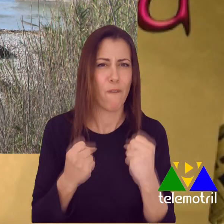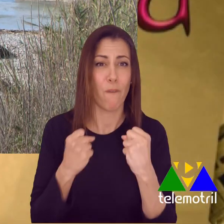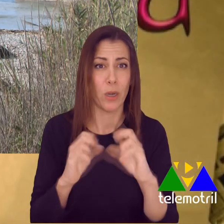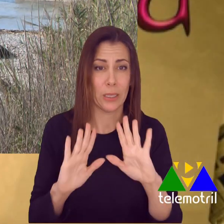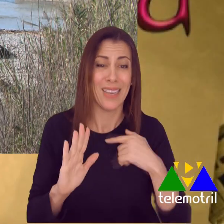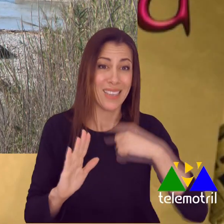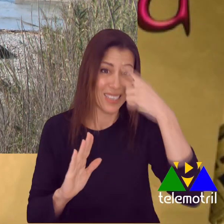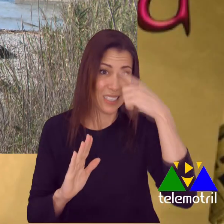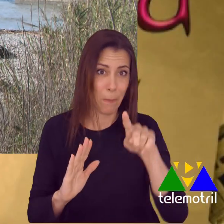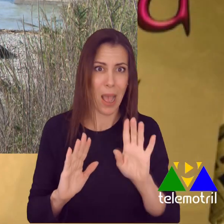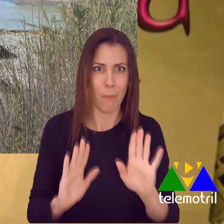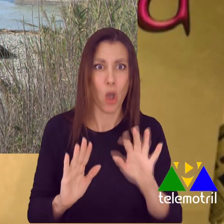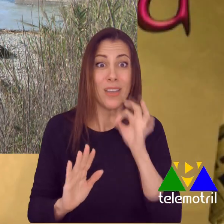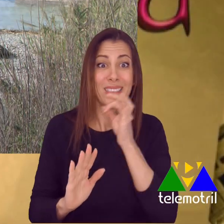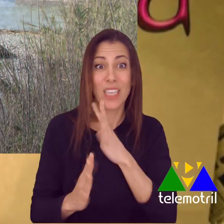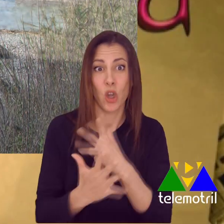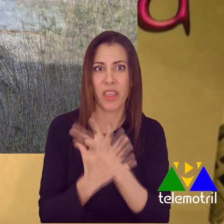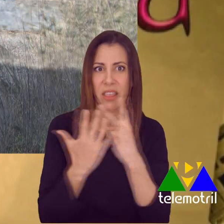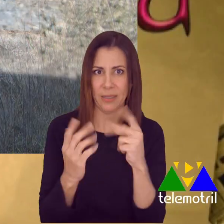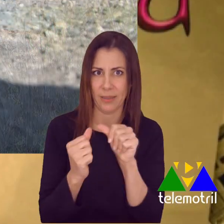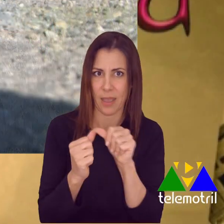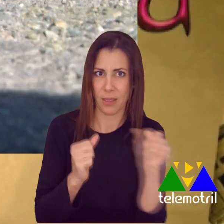que sepamos que hay datos desde el siglo XVII.